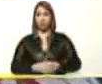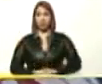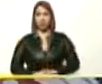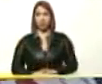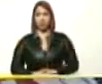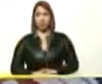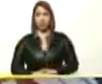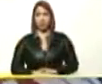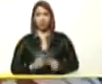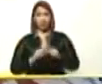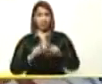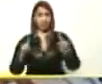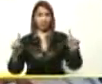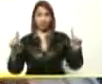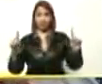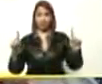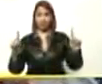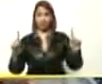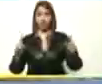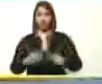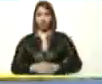son muy distintas,